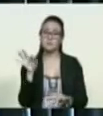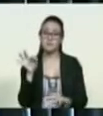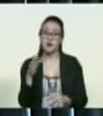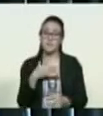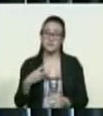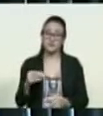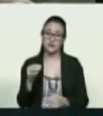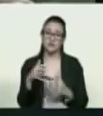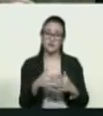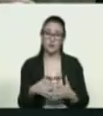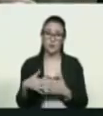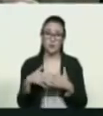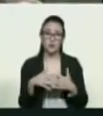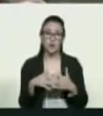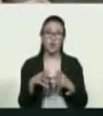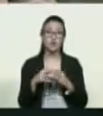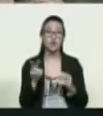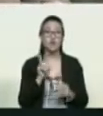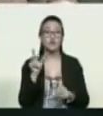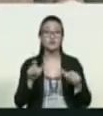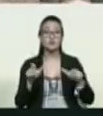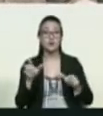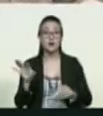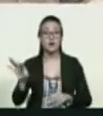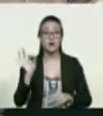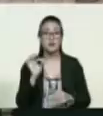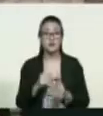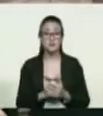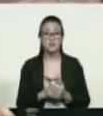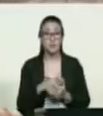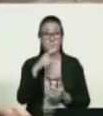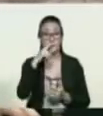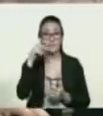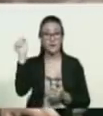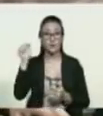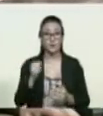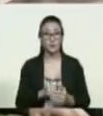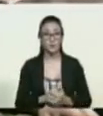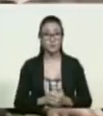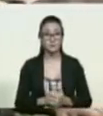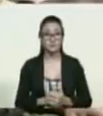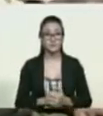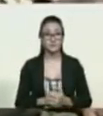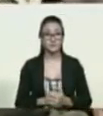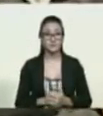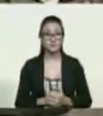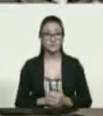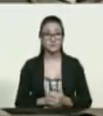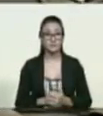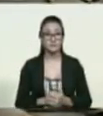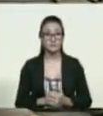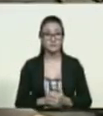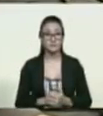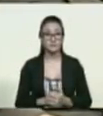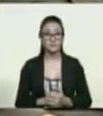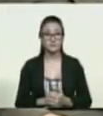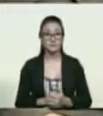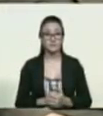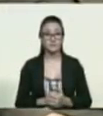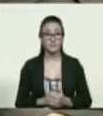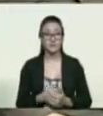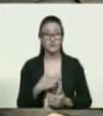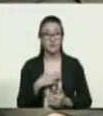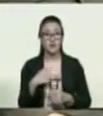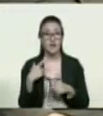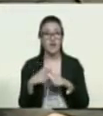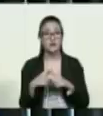de Norteamérica. Los venezolanos elegimos a Nicolás Maduro. No puede venir un